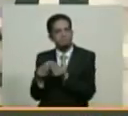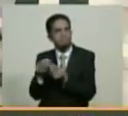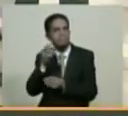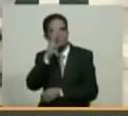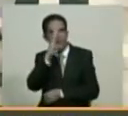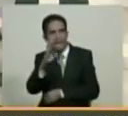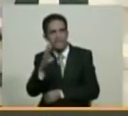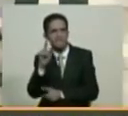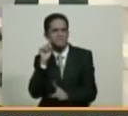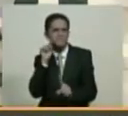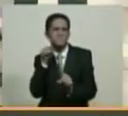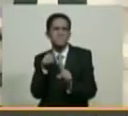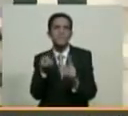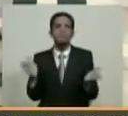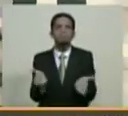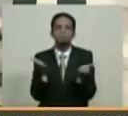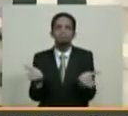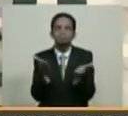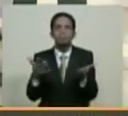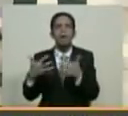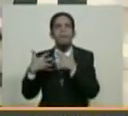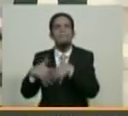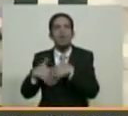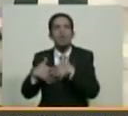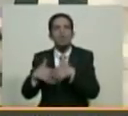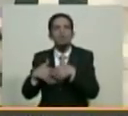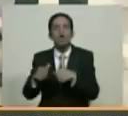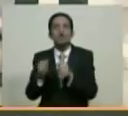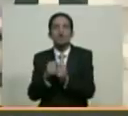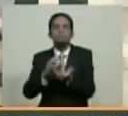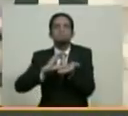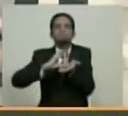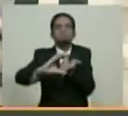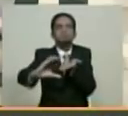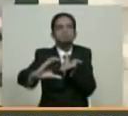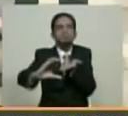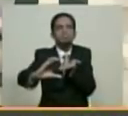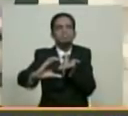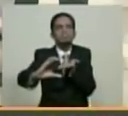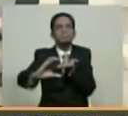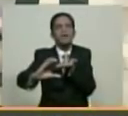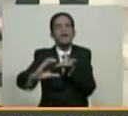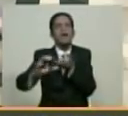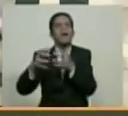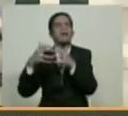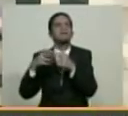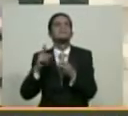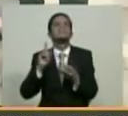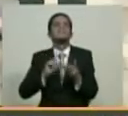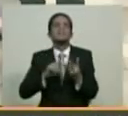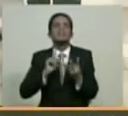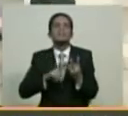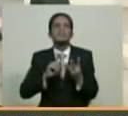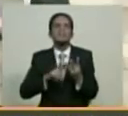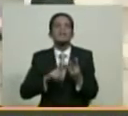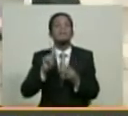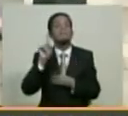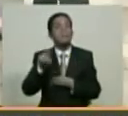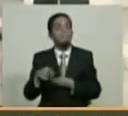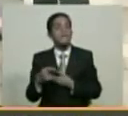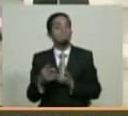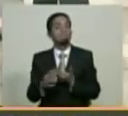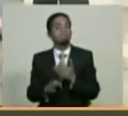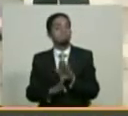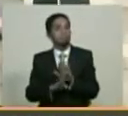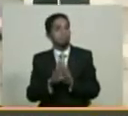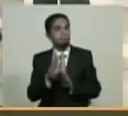esto para incentivar lo que tiene que ver con la producción a través de los financiamientos a estas industrias. Igualmente destacaba que avanza el